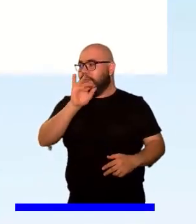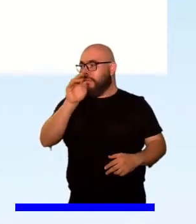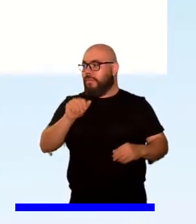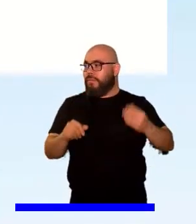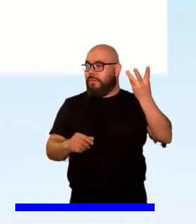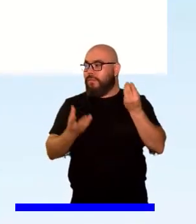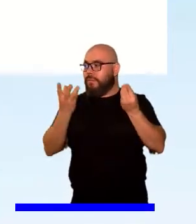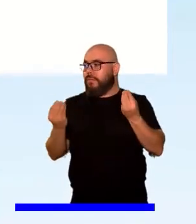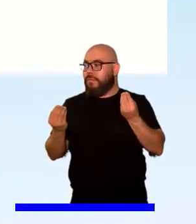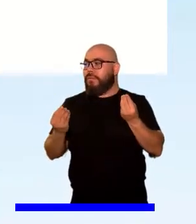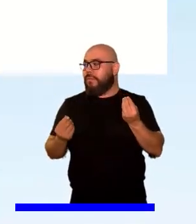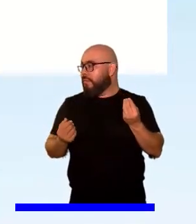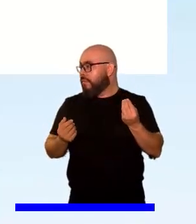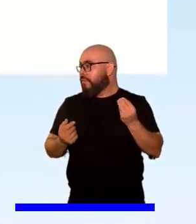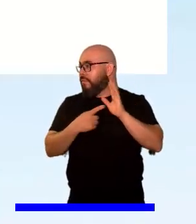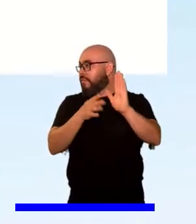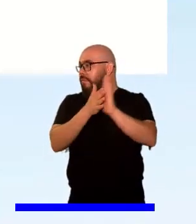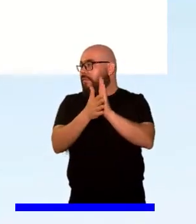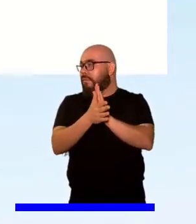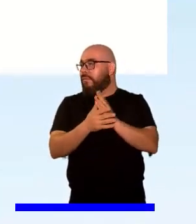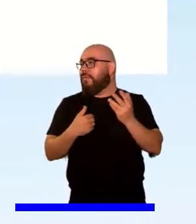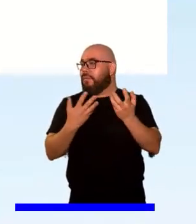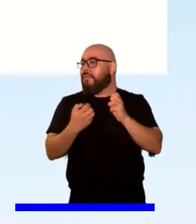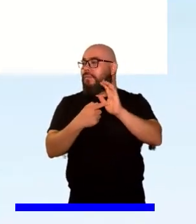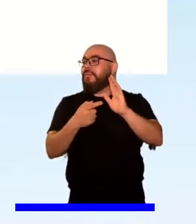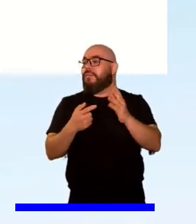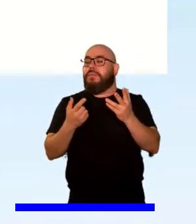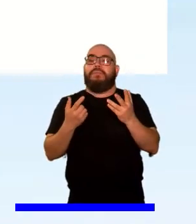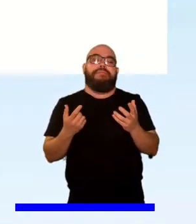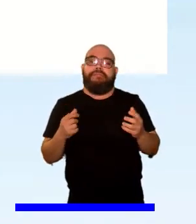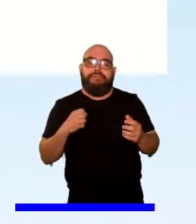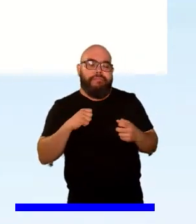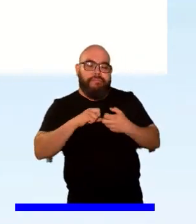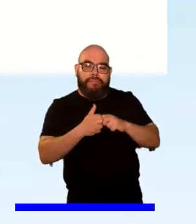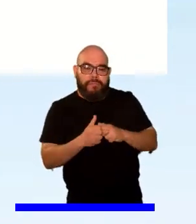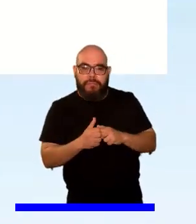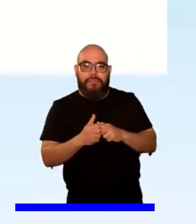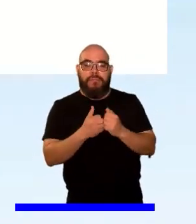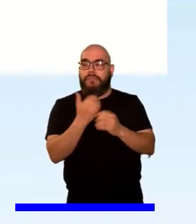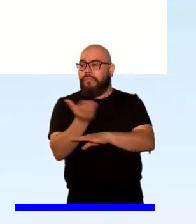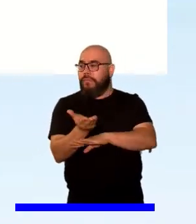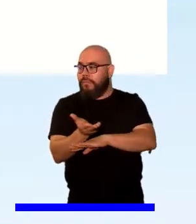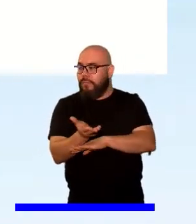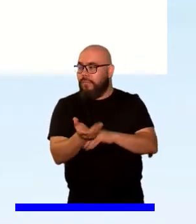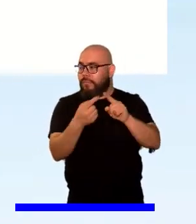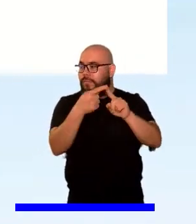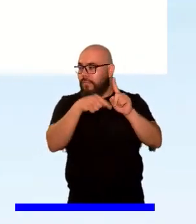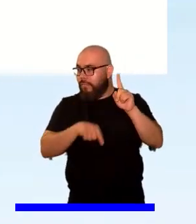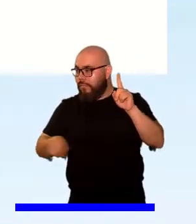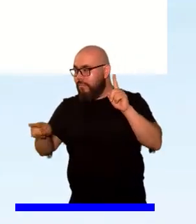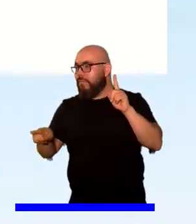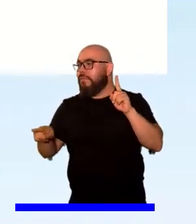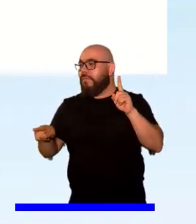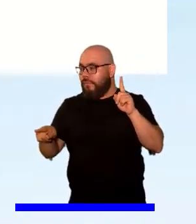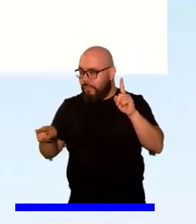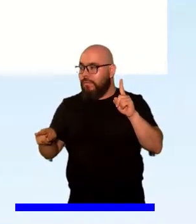es cuando yo le digo, mira, lo que yo quiero es, tengo un problema con la factura. Entonces me pasa al agente hijo, que es